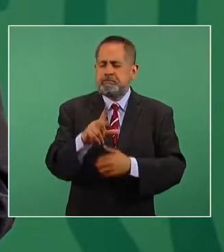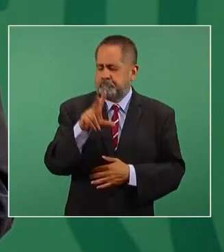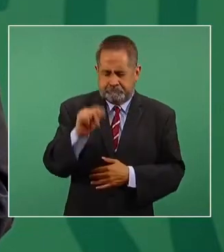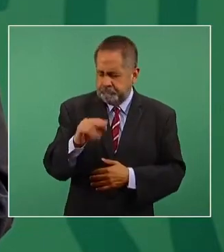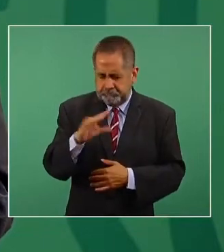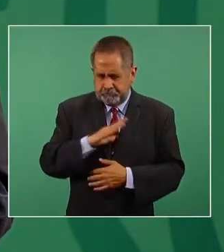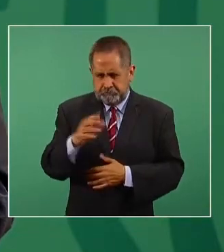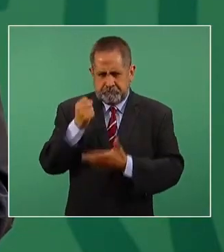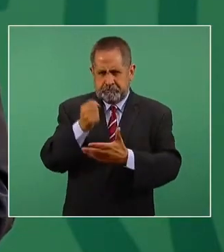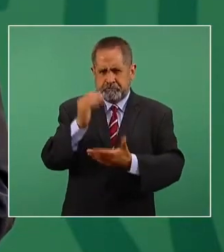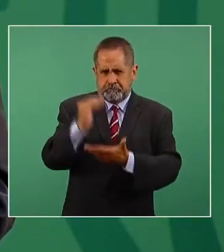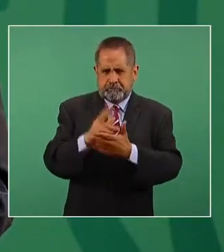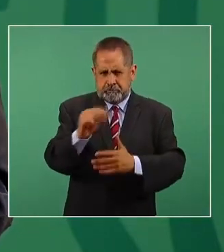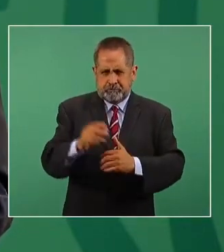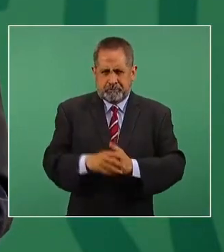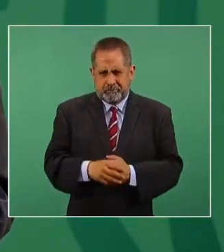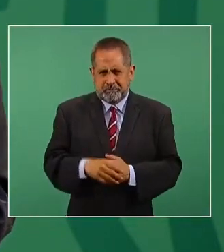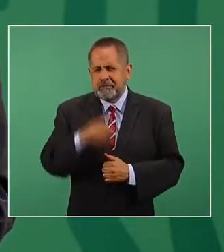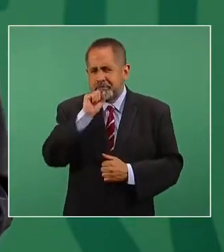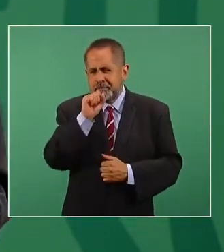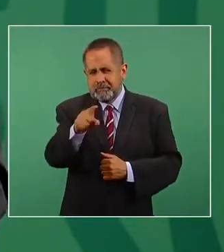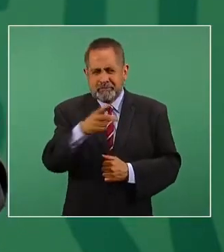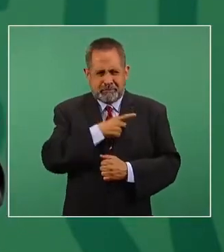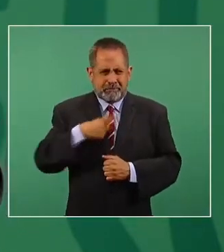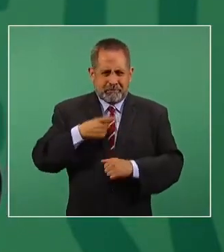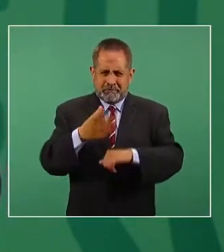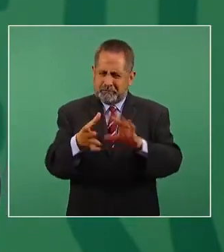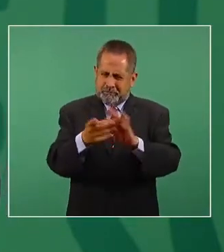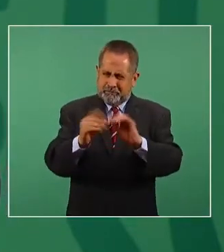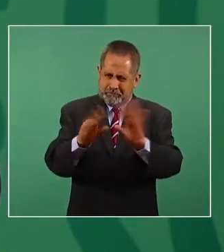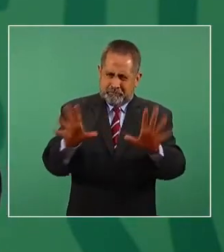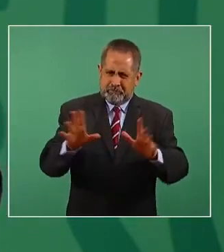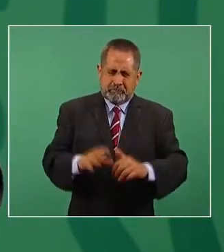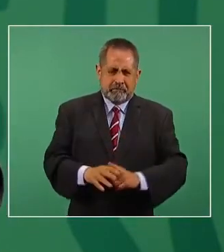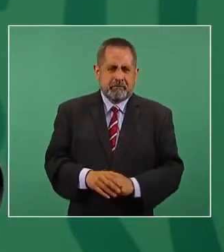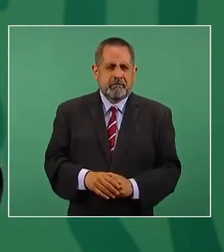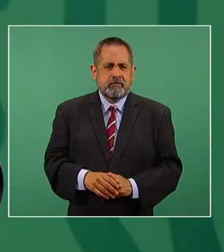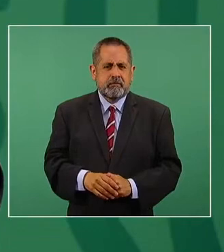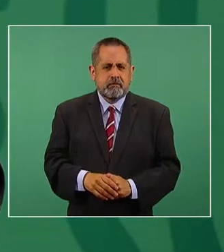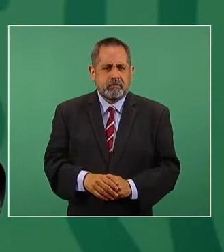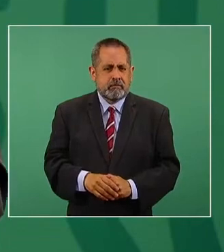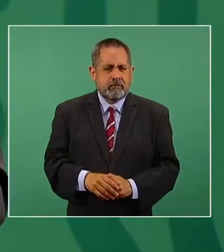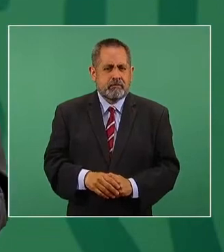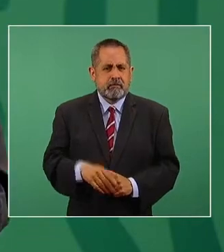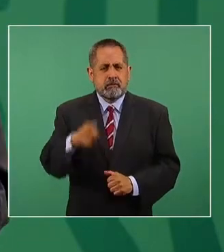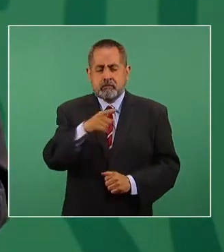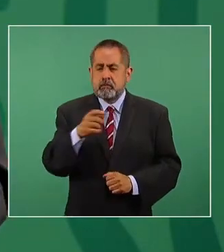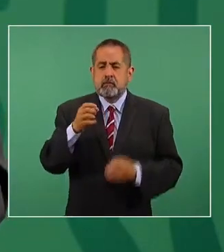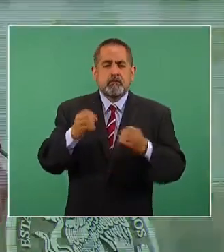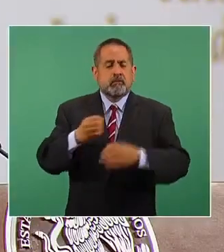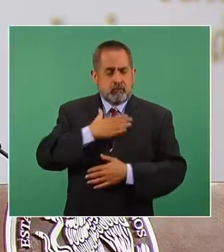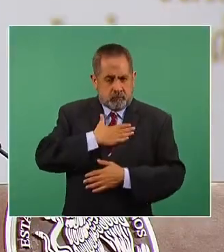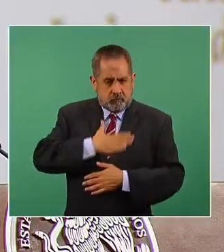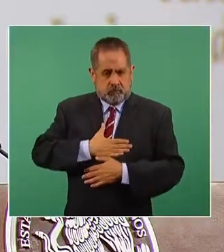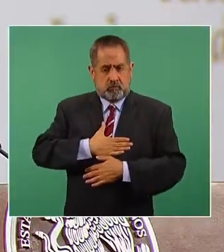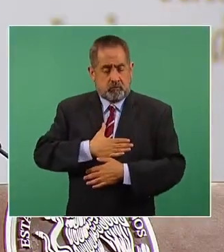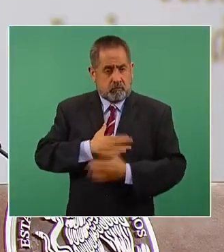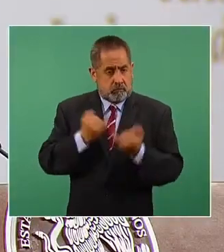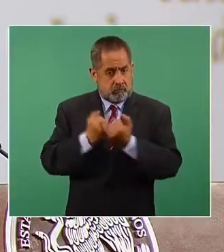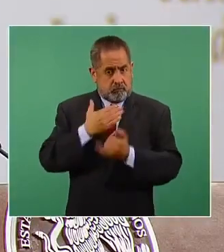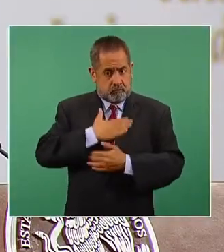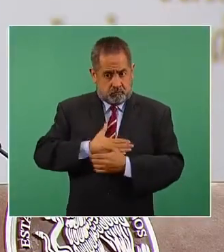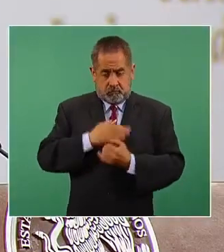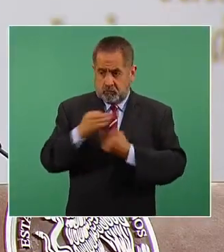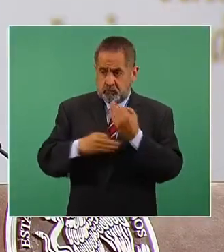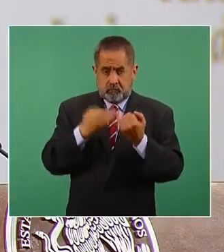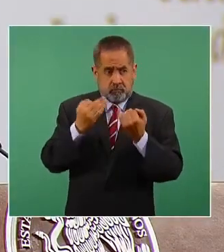disminución de presupuesto. Eso también debe de quedar muy claro. Todo lo que es justicia,